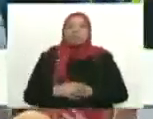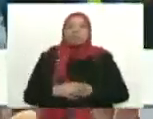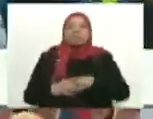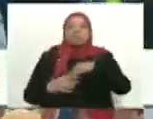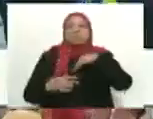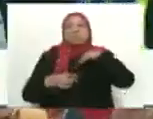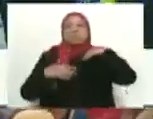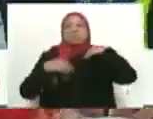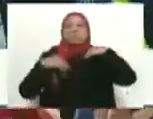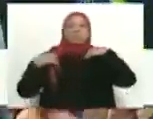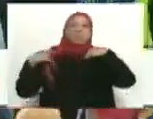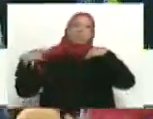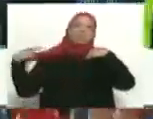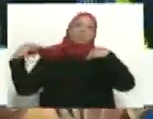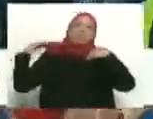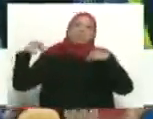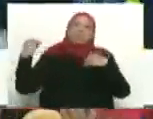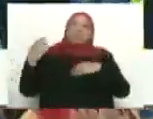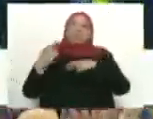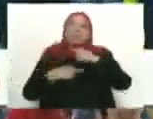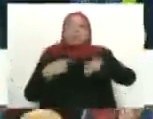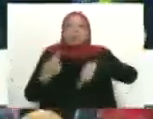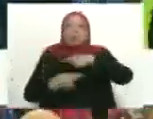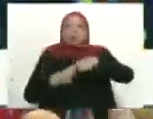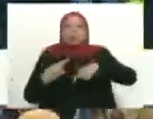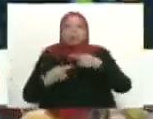comandante de la Revolución Bolivariana.